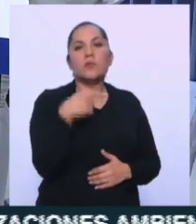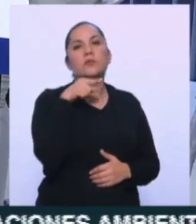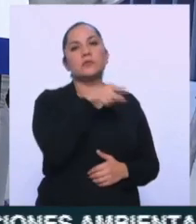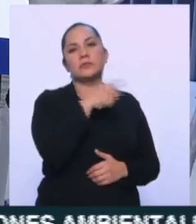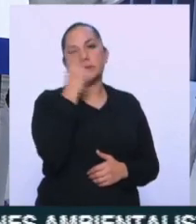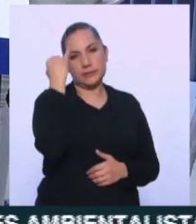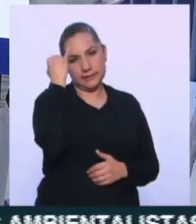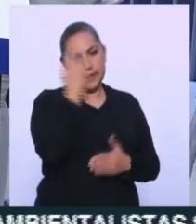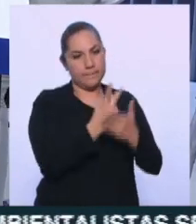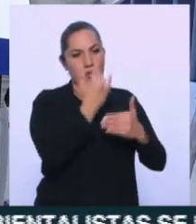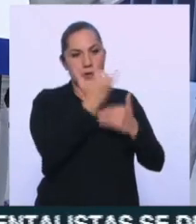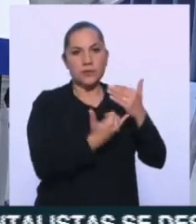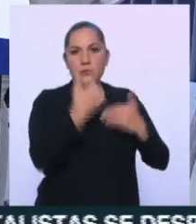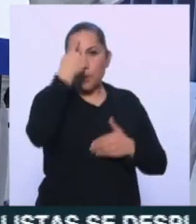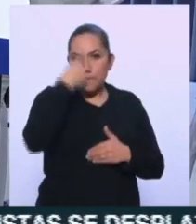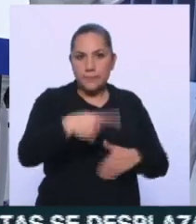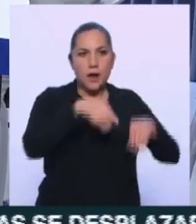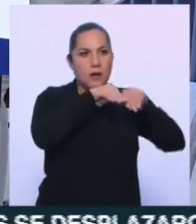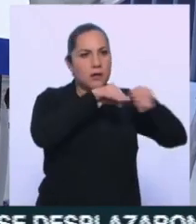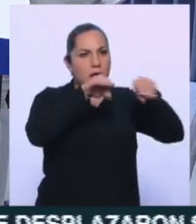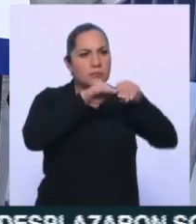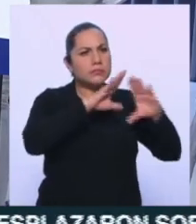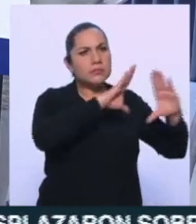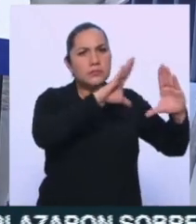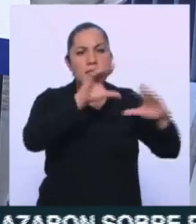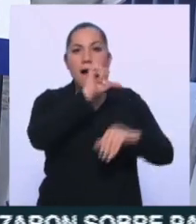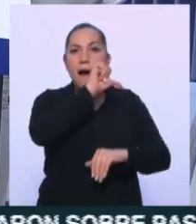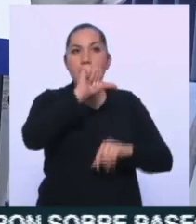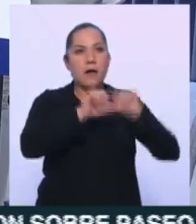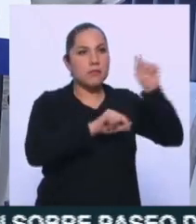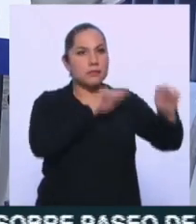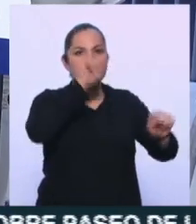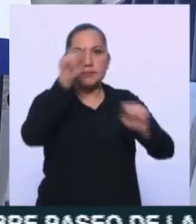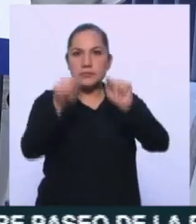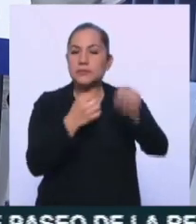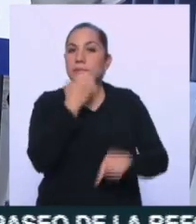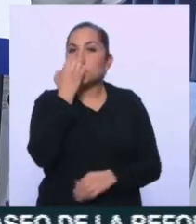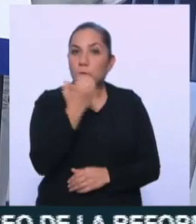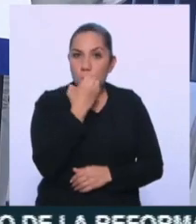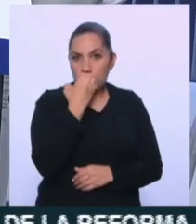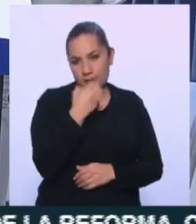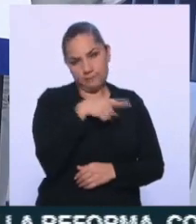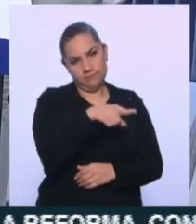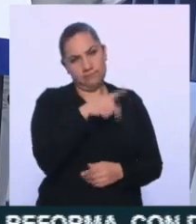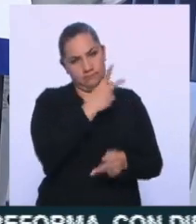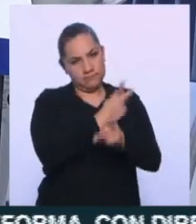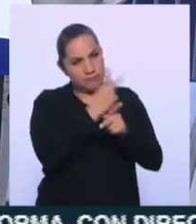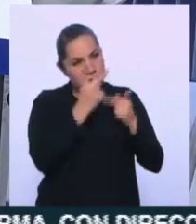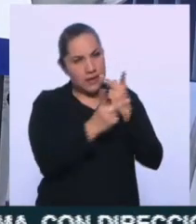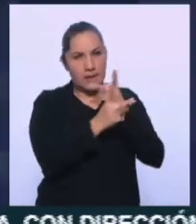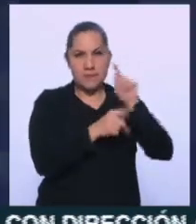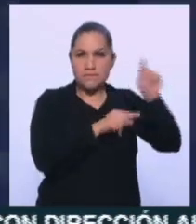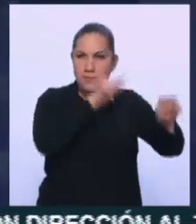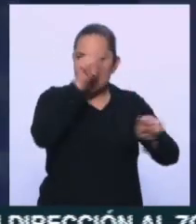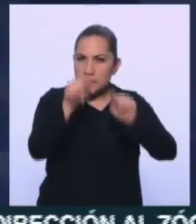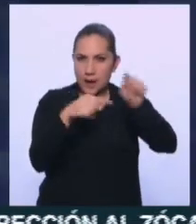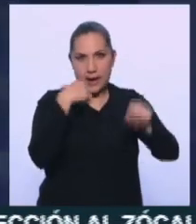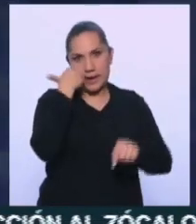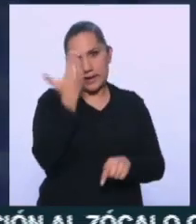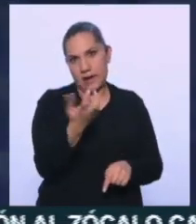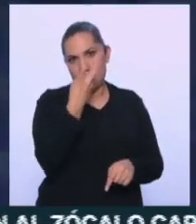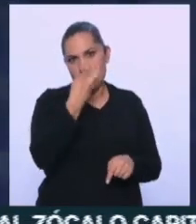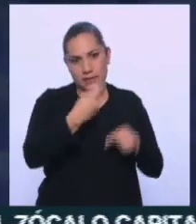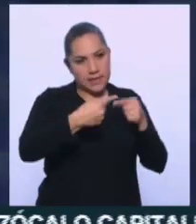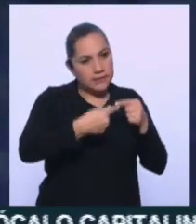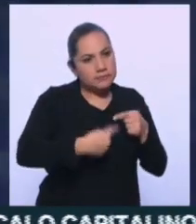llevando a las escuelas. Vamos a empezar por el Colegio de Bachilleres. Pensamos que es la manera de crear públicos para el cine mexicano, ¿no?